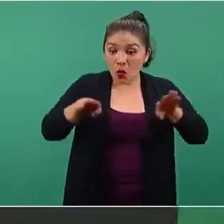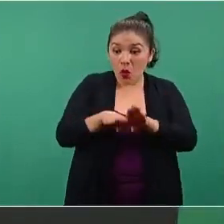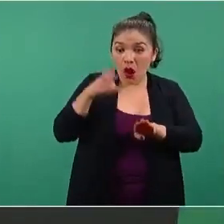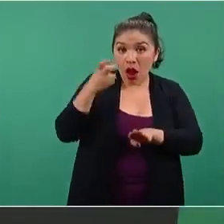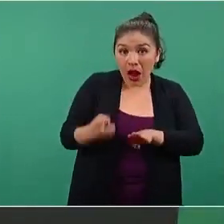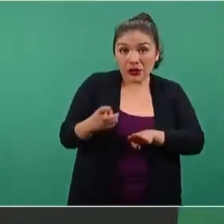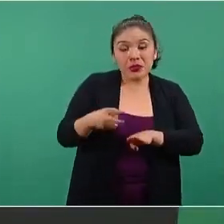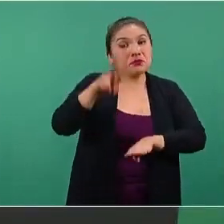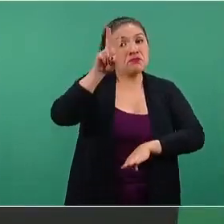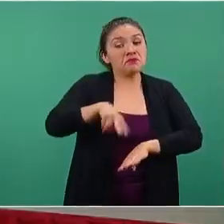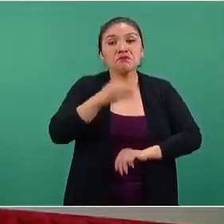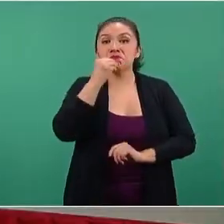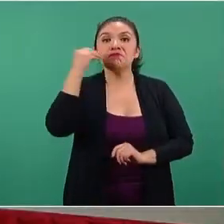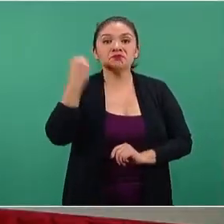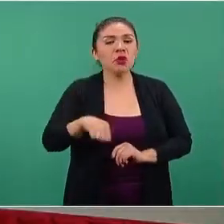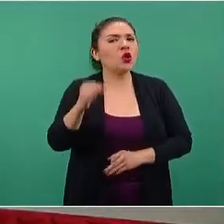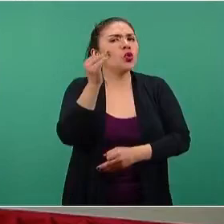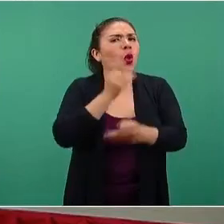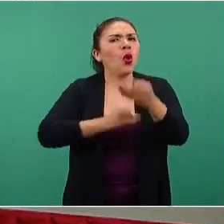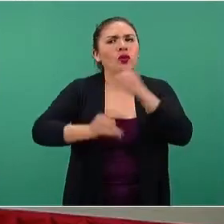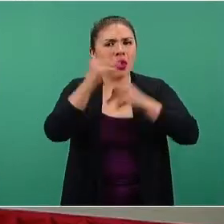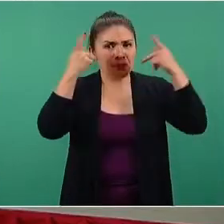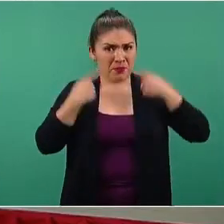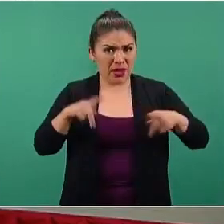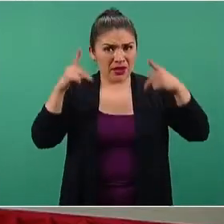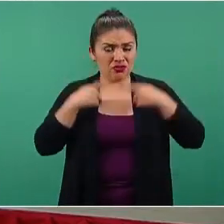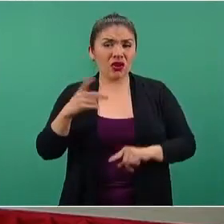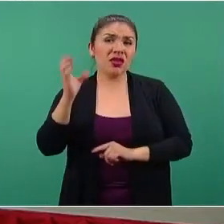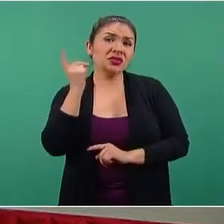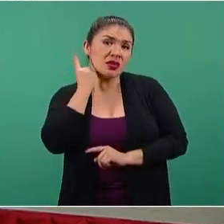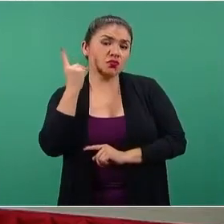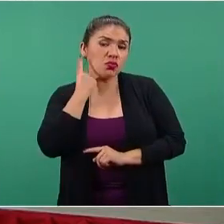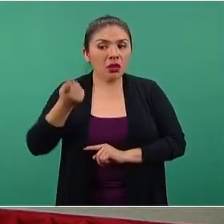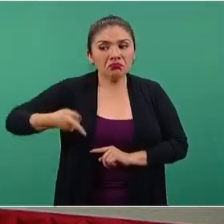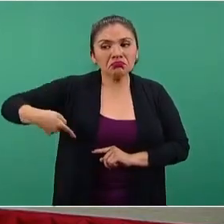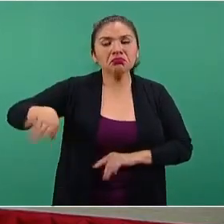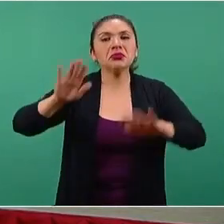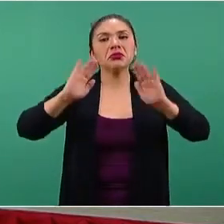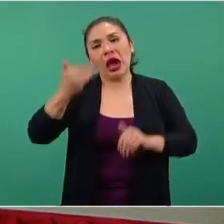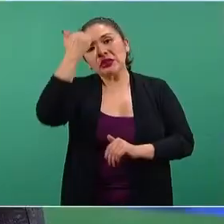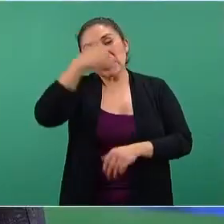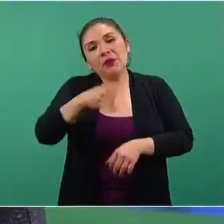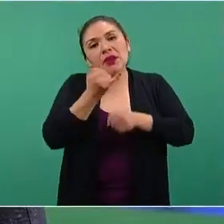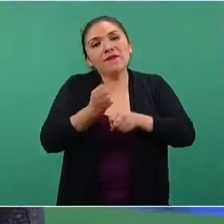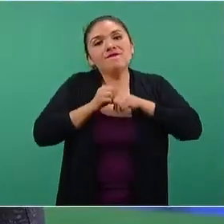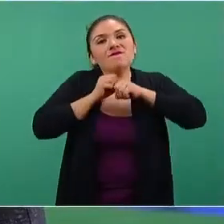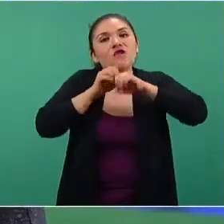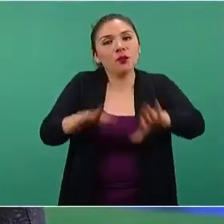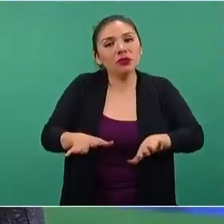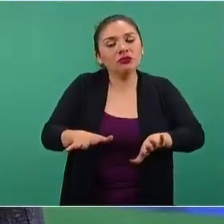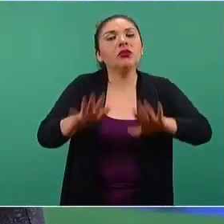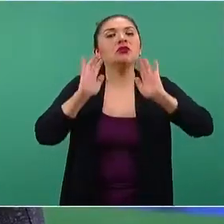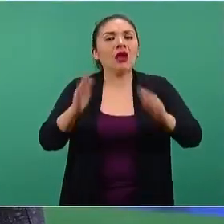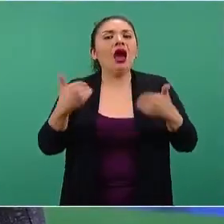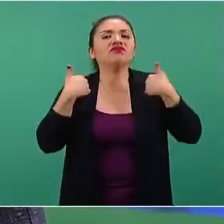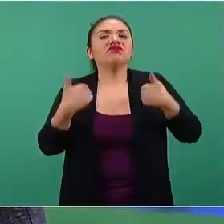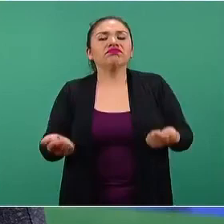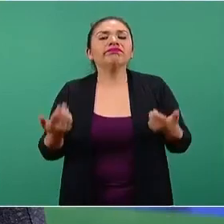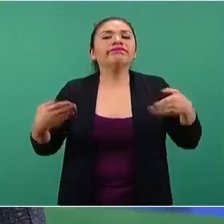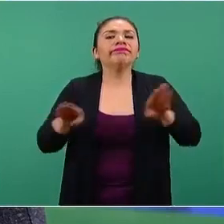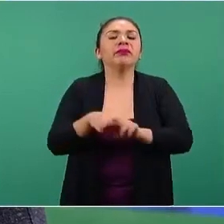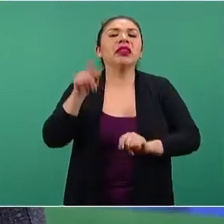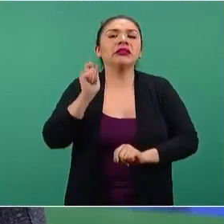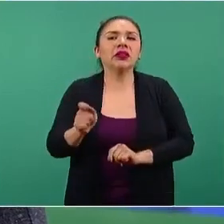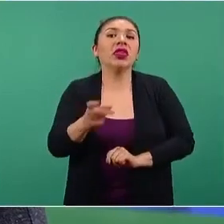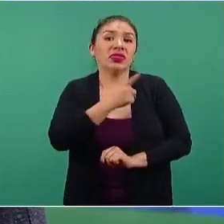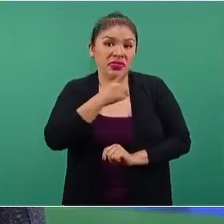es fantástica porque todas las personas legisladoras se llevaron la información y se concluye